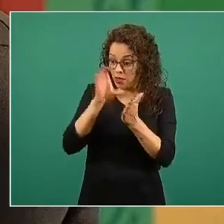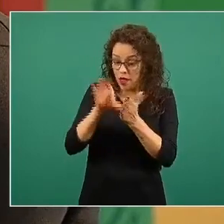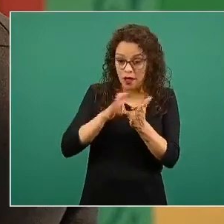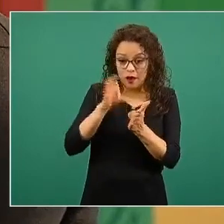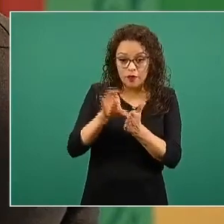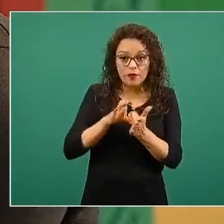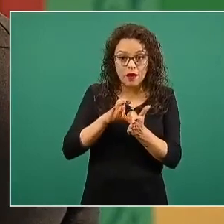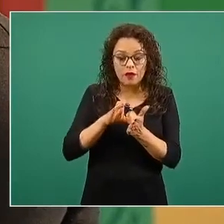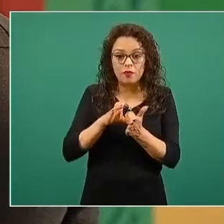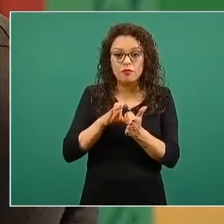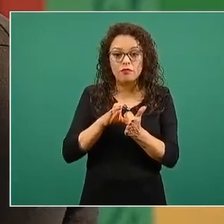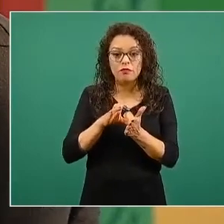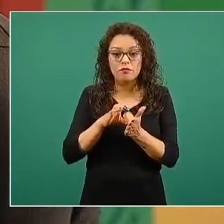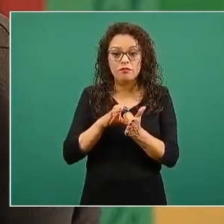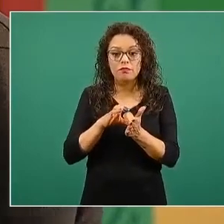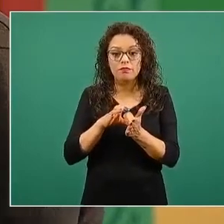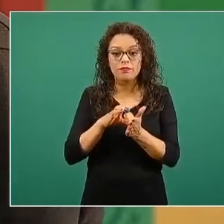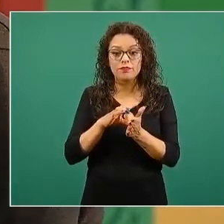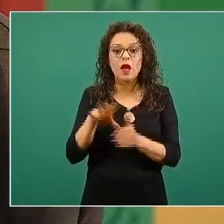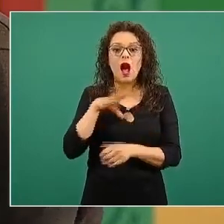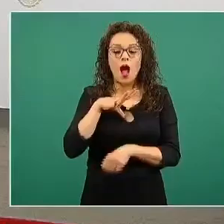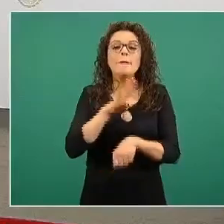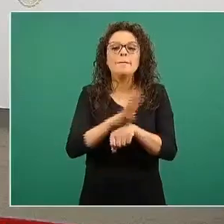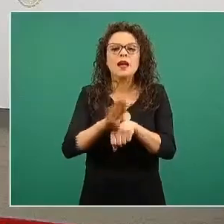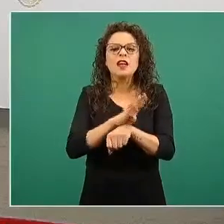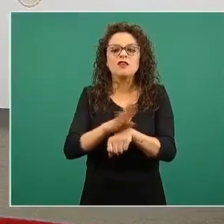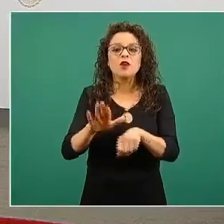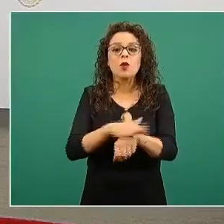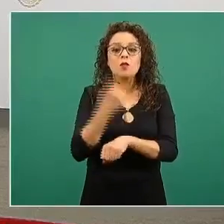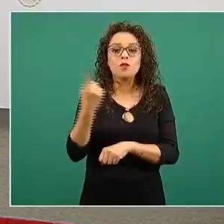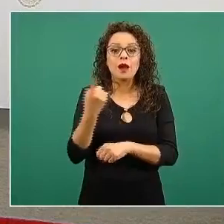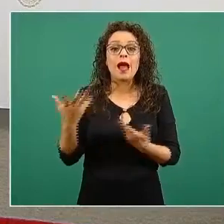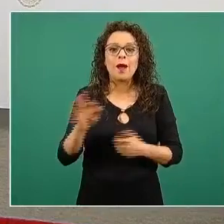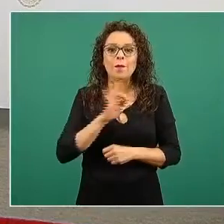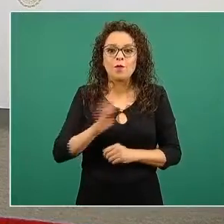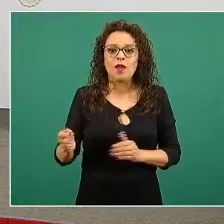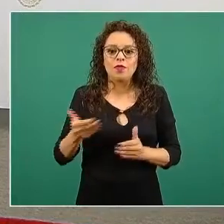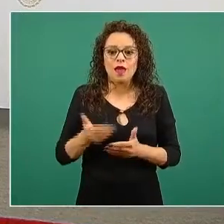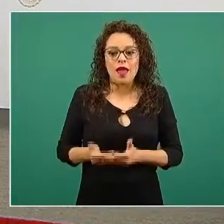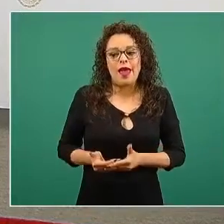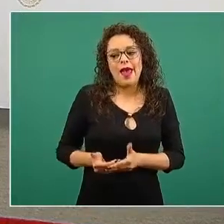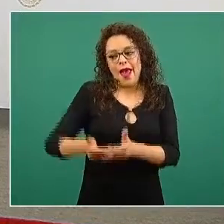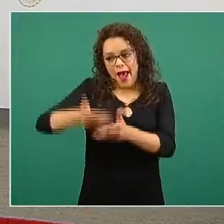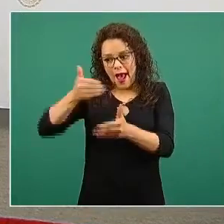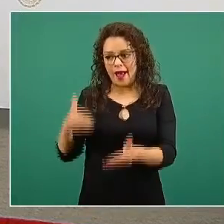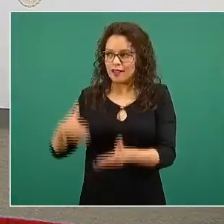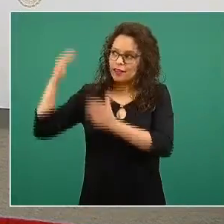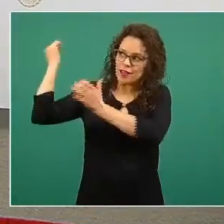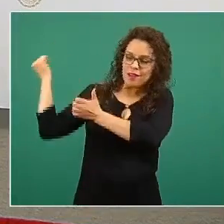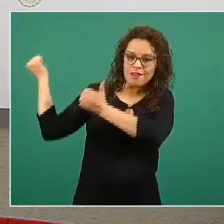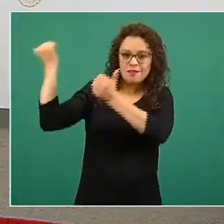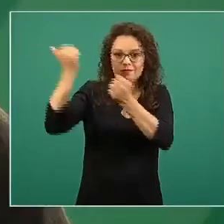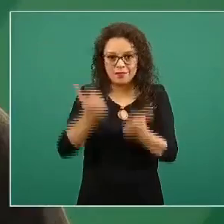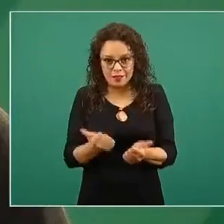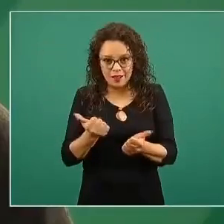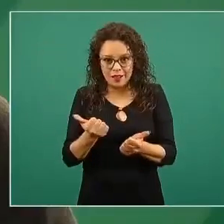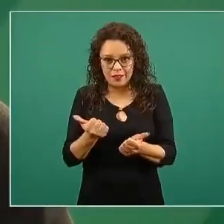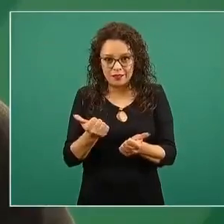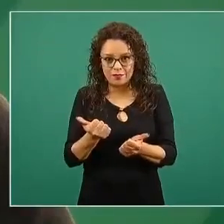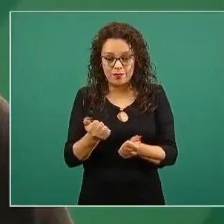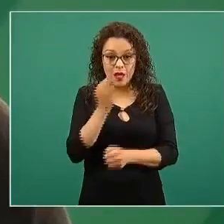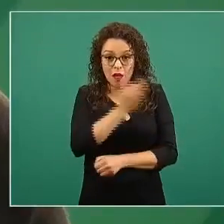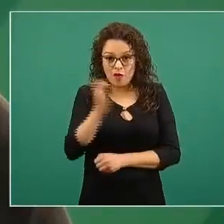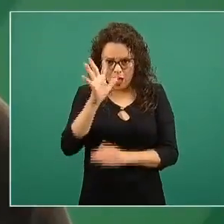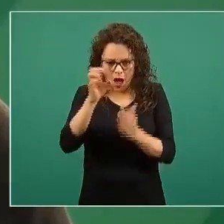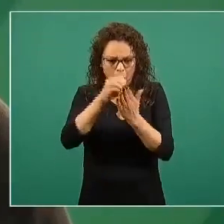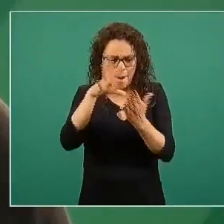verse favorecidos, ya sea porque pudieran adelantarse en el tiempo, o sea, empezar a recibir las vacunas antes de lo previsto,